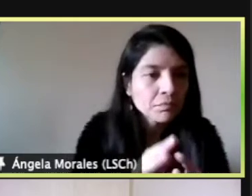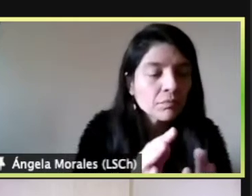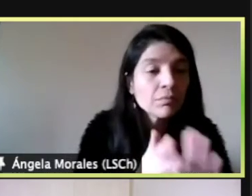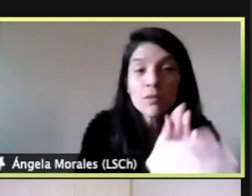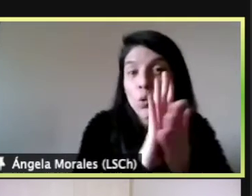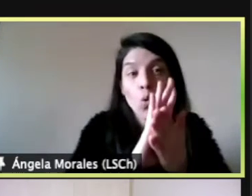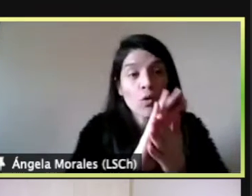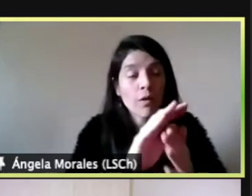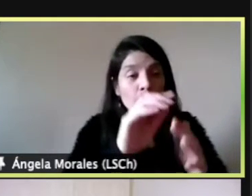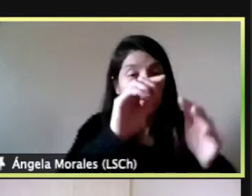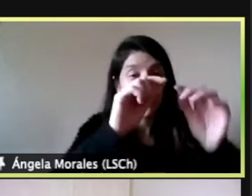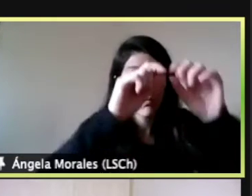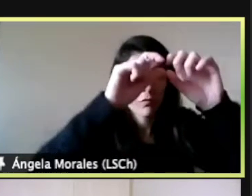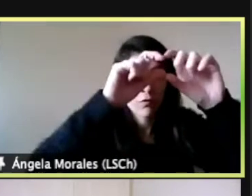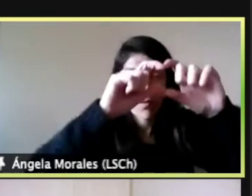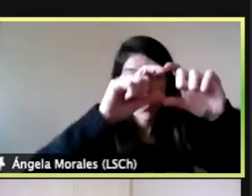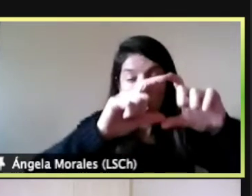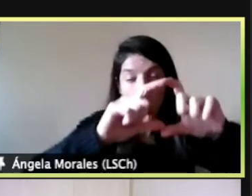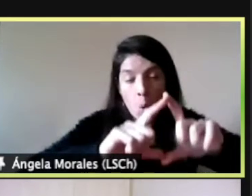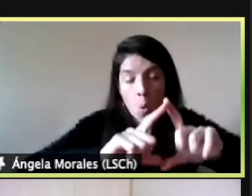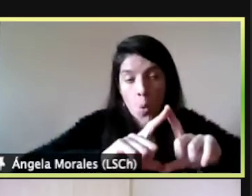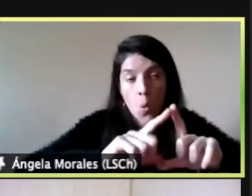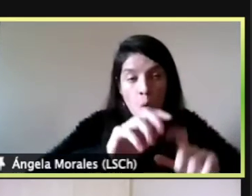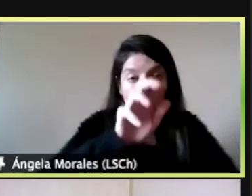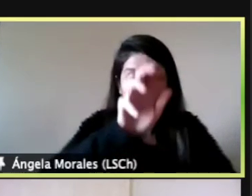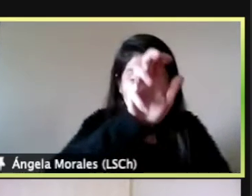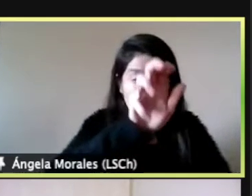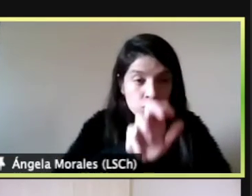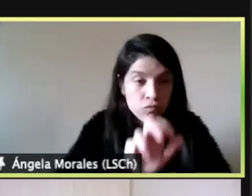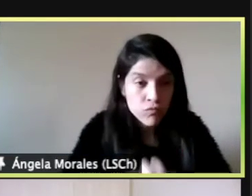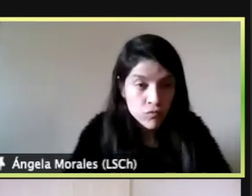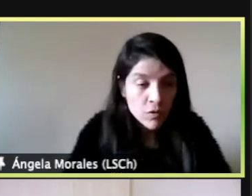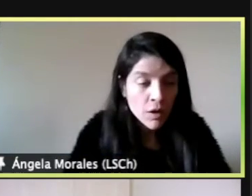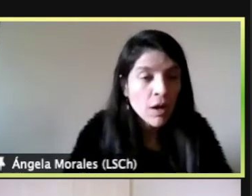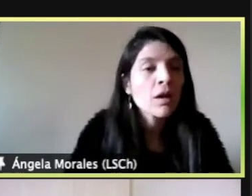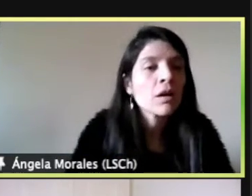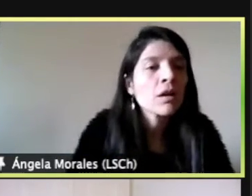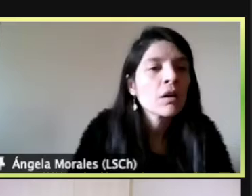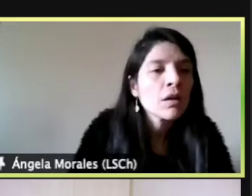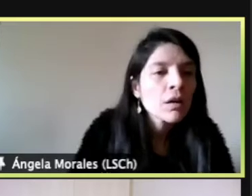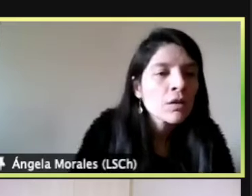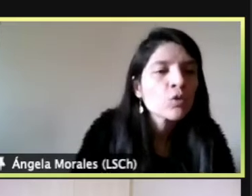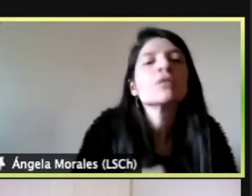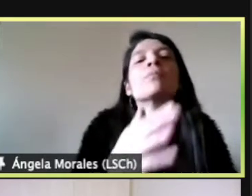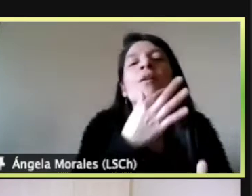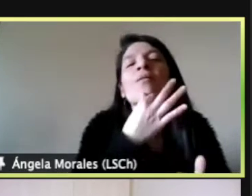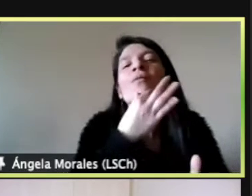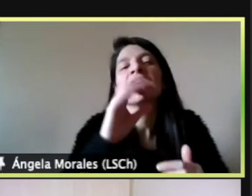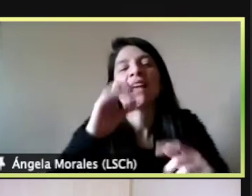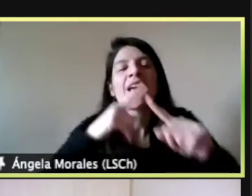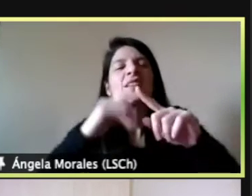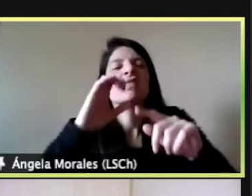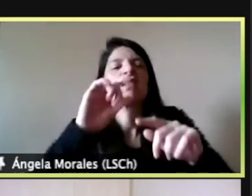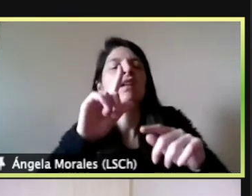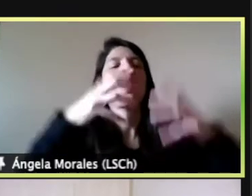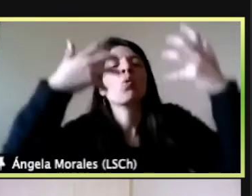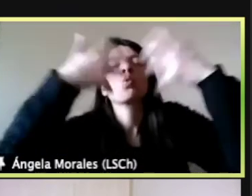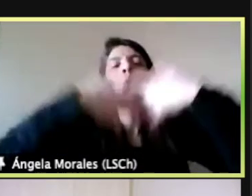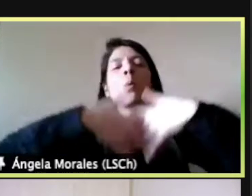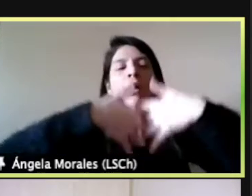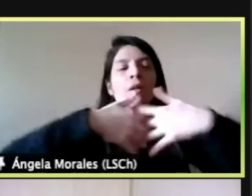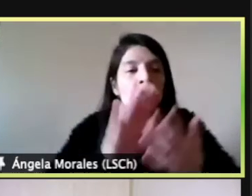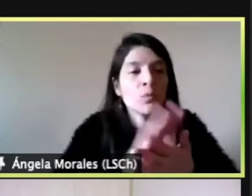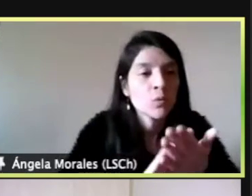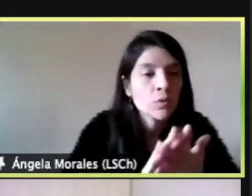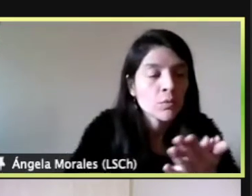estos hasta abajo, pero Excel también pensó en eso, así que me lo va a hacer más fácil. Yo puedo apretar la tecla que